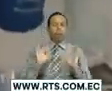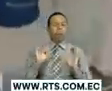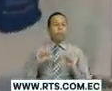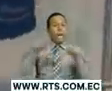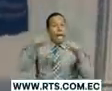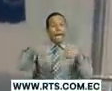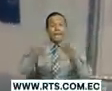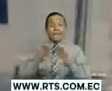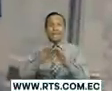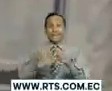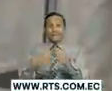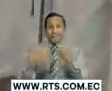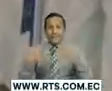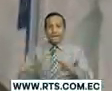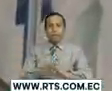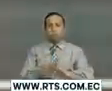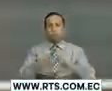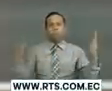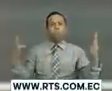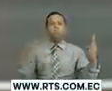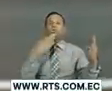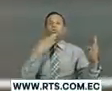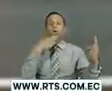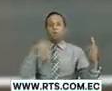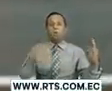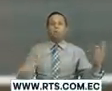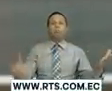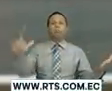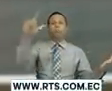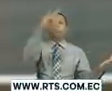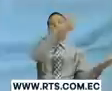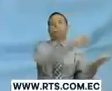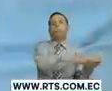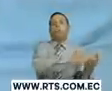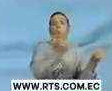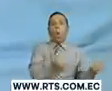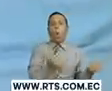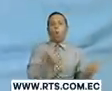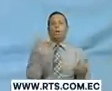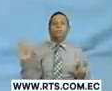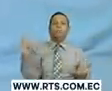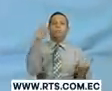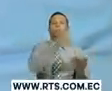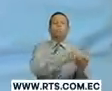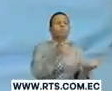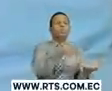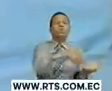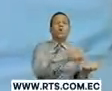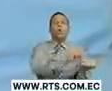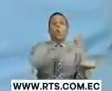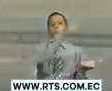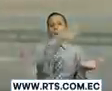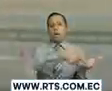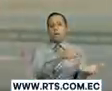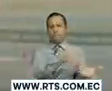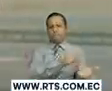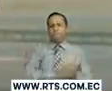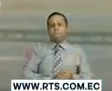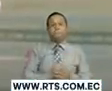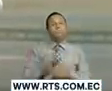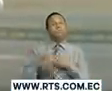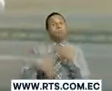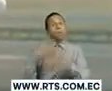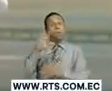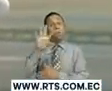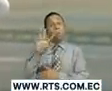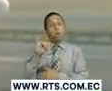comerciales nacionales con un viaje hacia Loja, efectuado a las 6 de la mañana de este lunes 1 de junio. El 4 de junio se habilitarán los